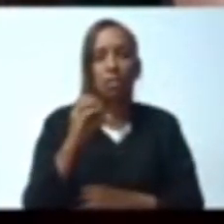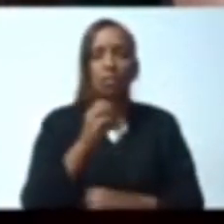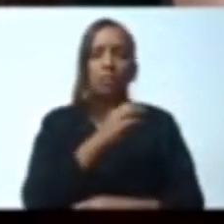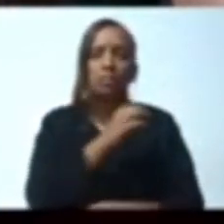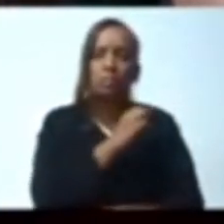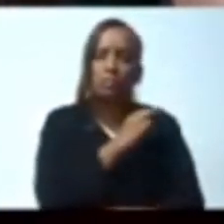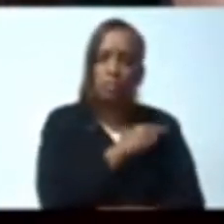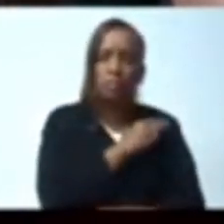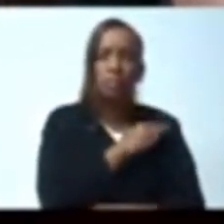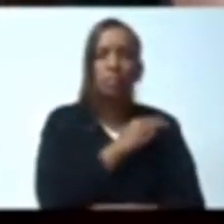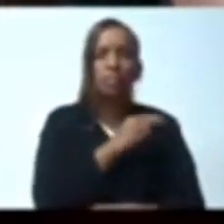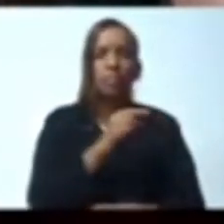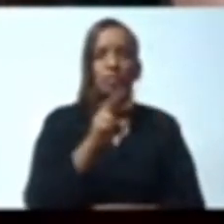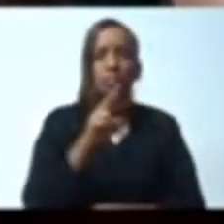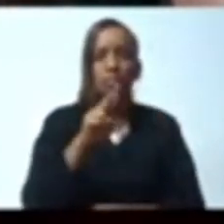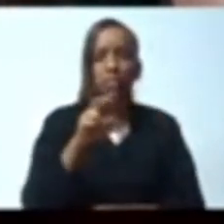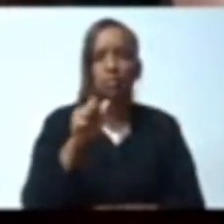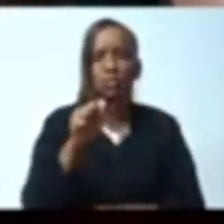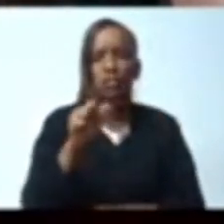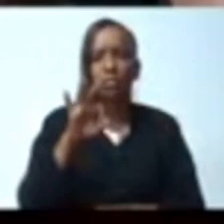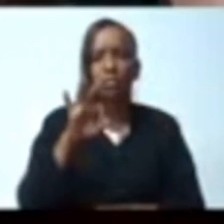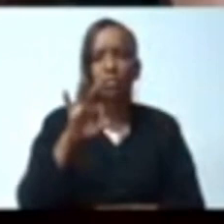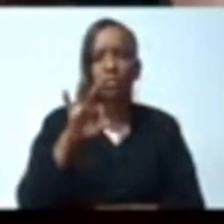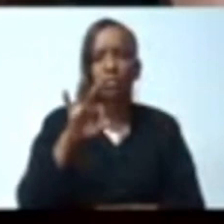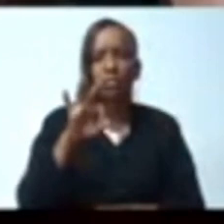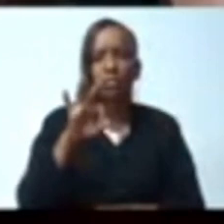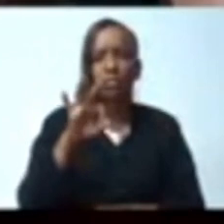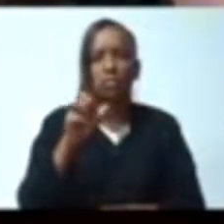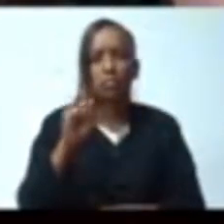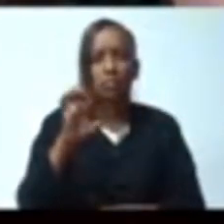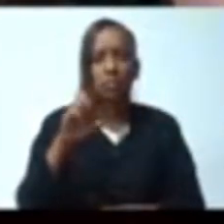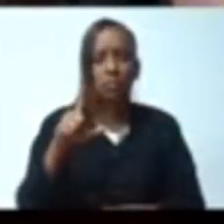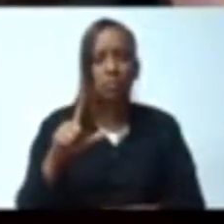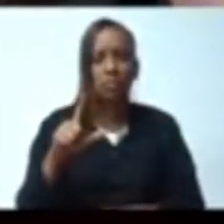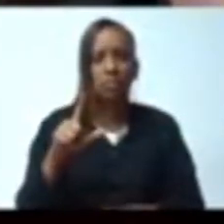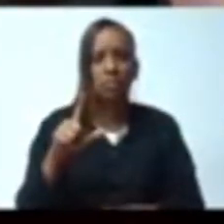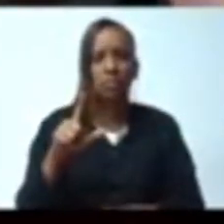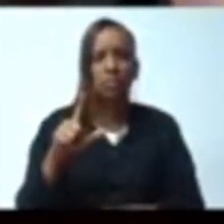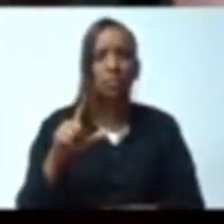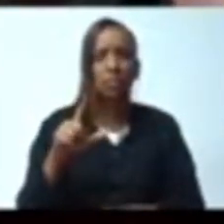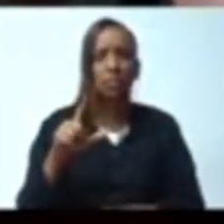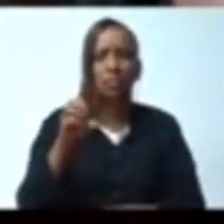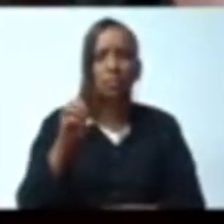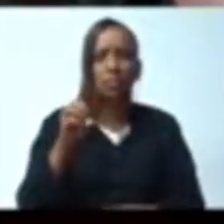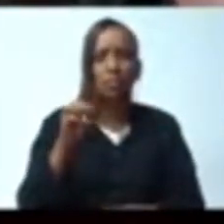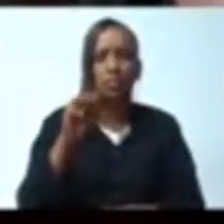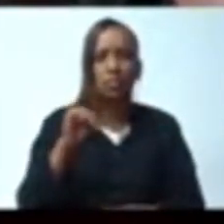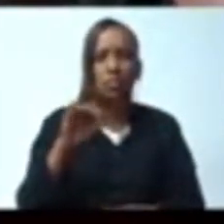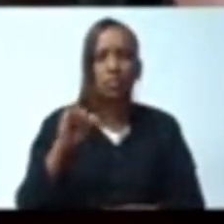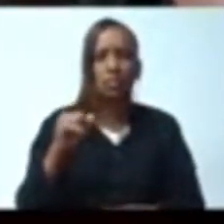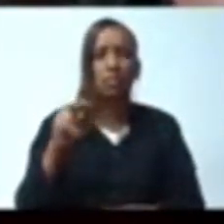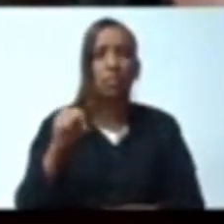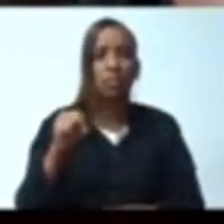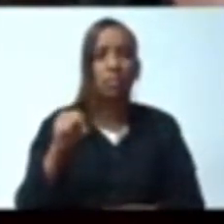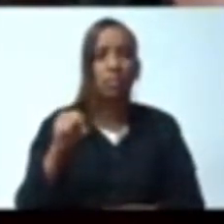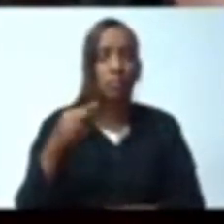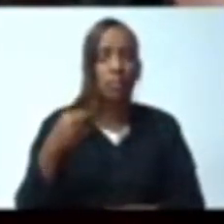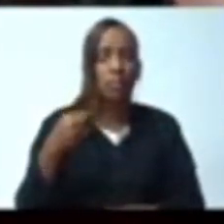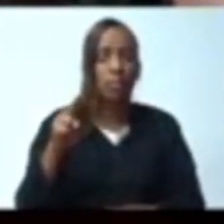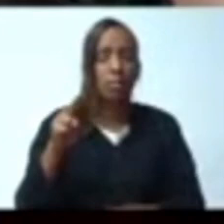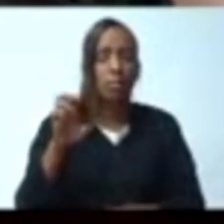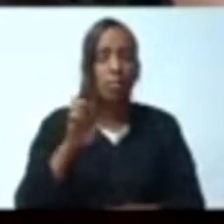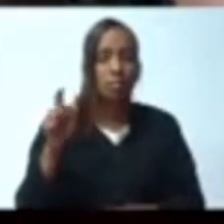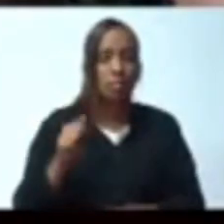que organiza un movimiento cívico militar para reclamar el